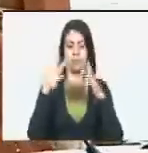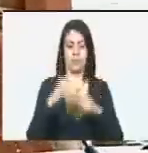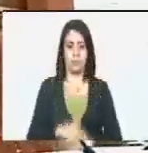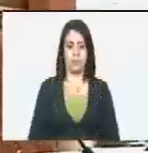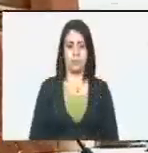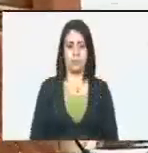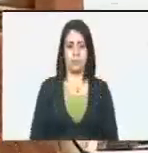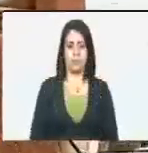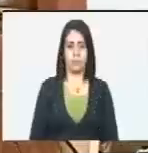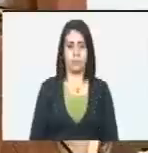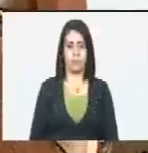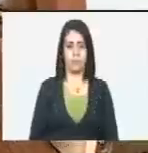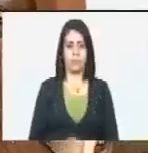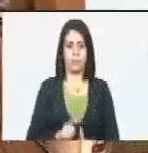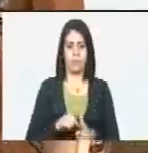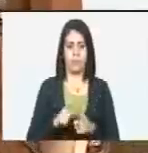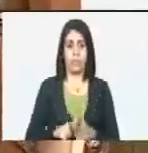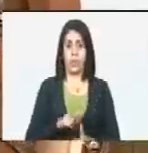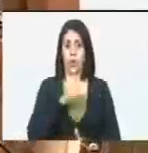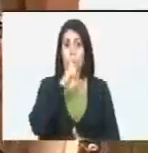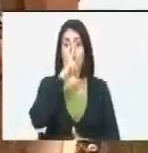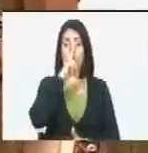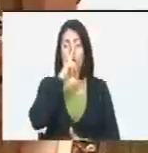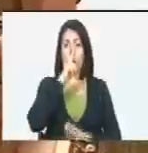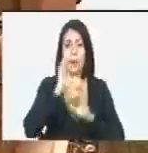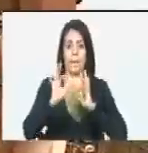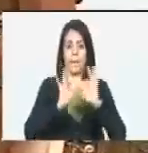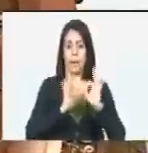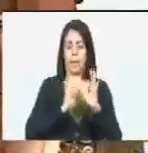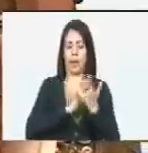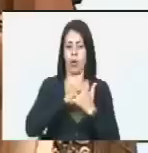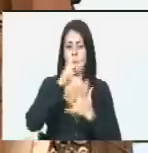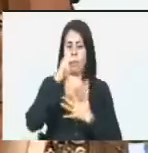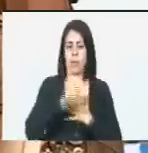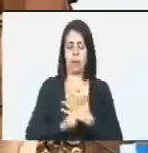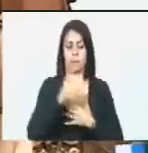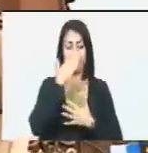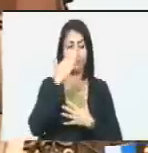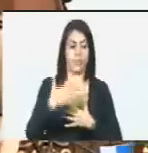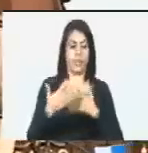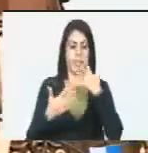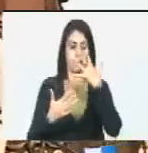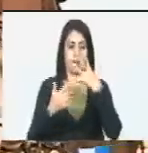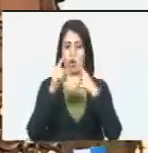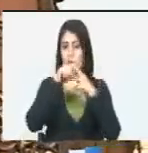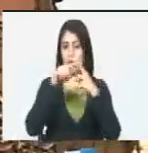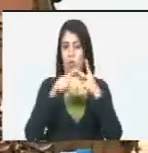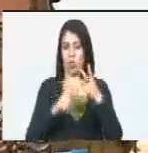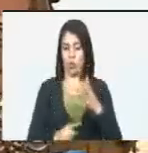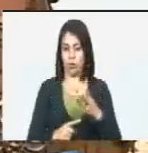Pero este macabro y bien organizado plan subestimó cinco cosas.